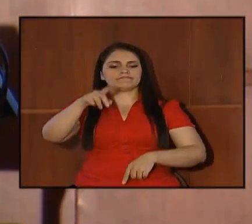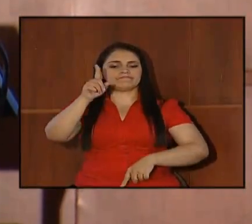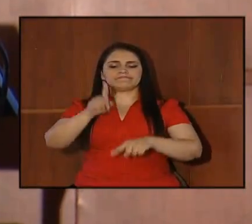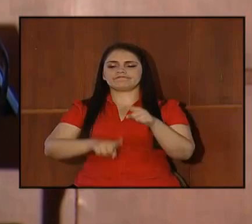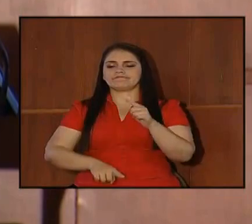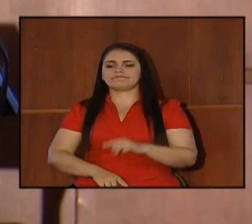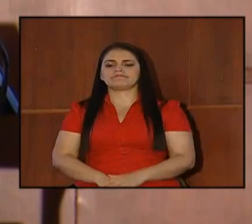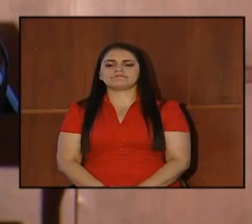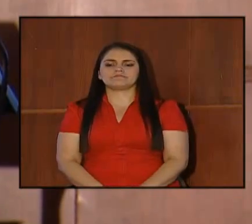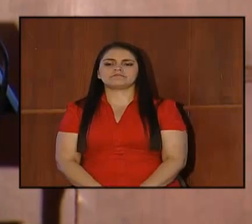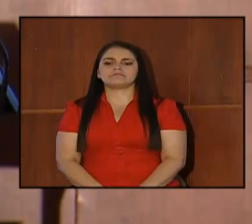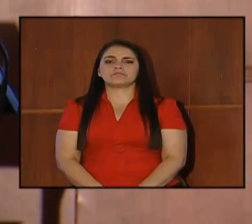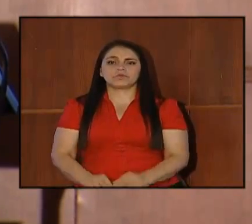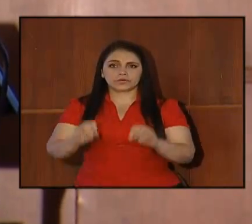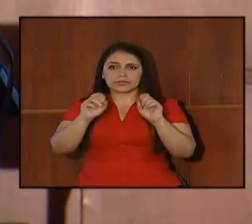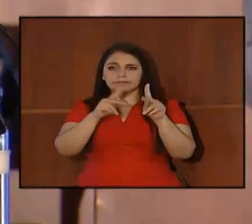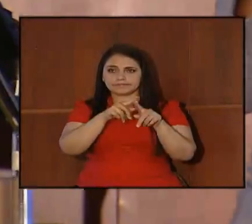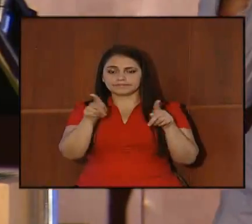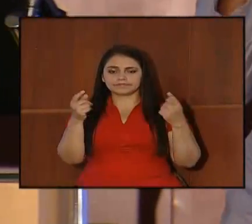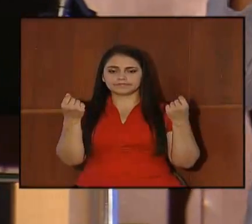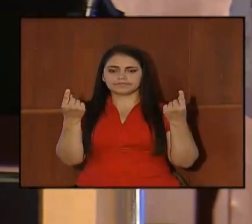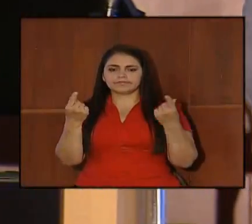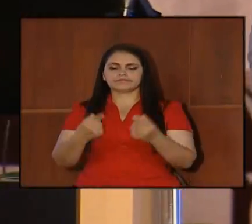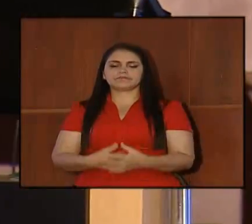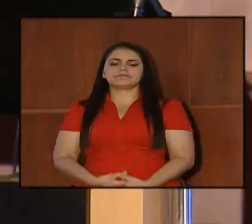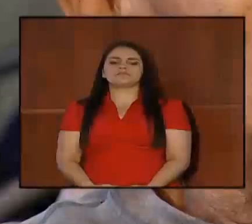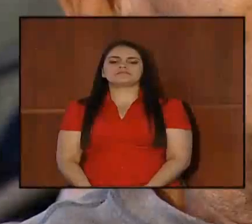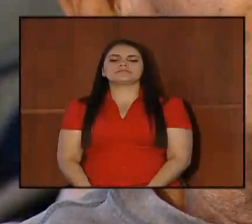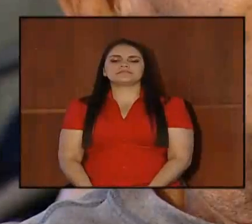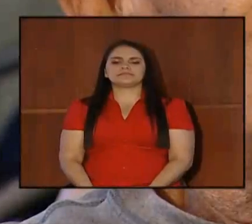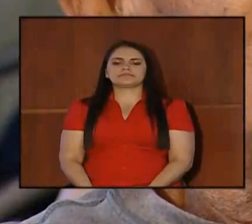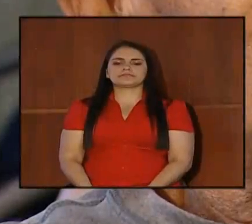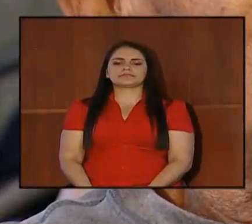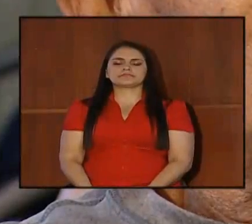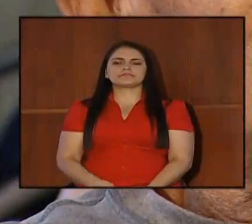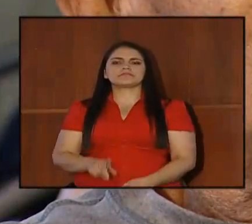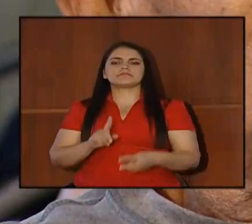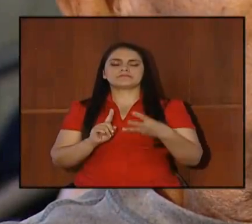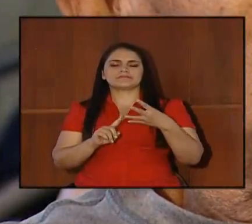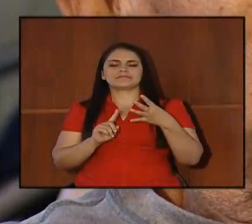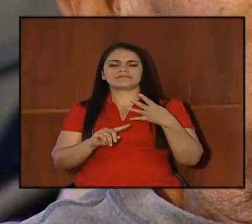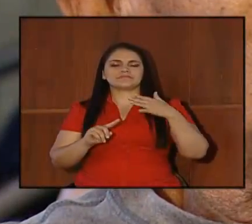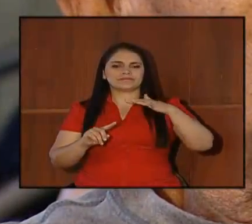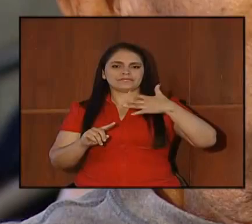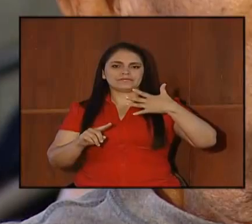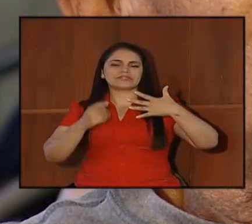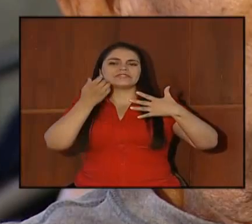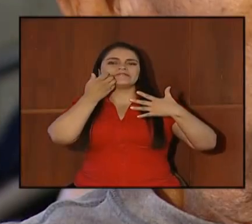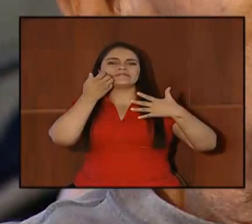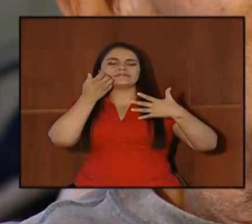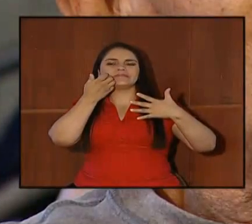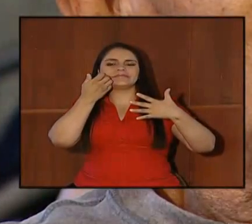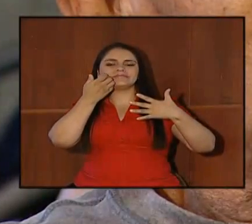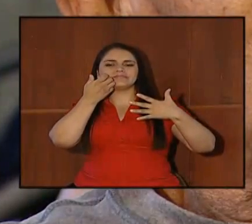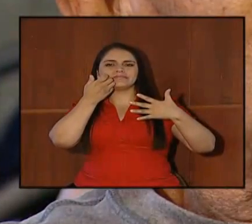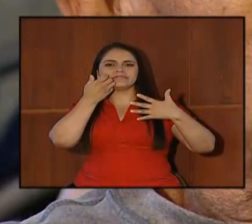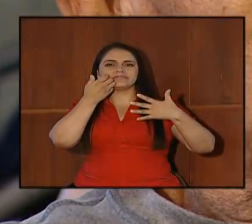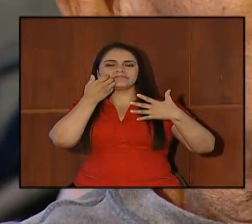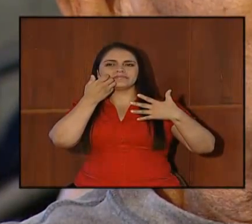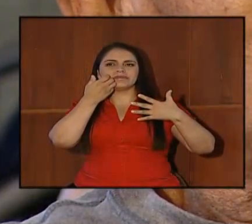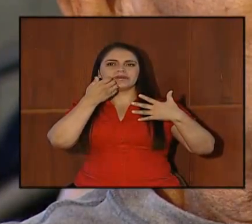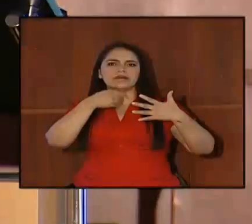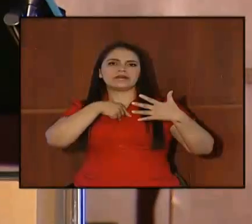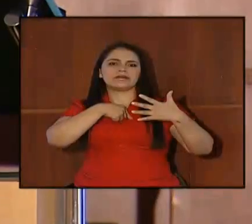mover. ¿Listo? Una enfermedad cerebrovascular es la que nosotros comúnmente conocemos como